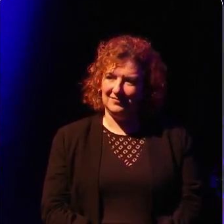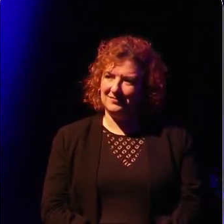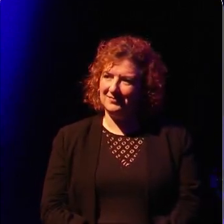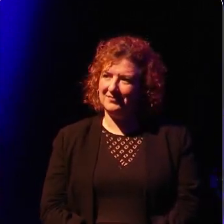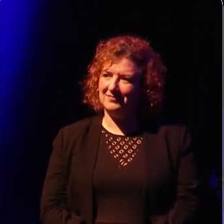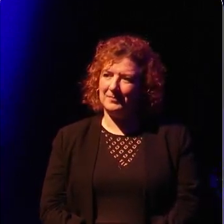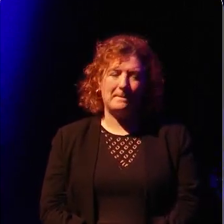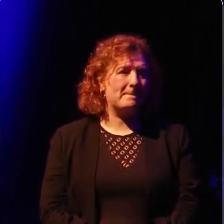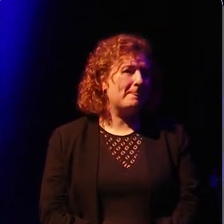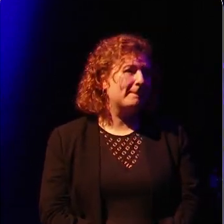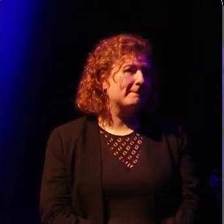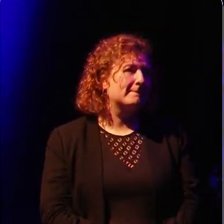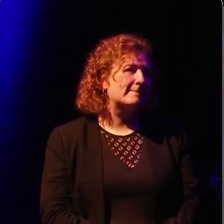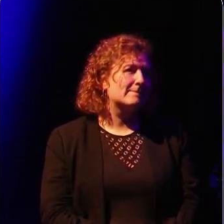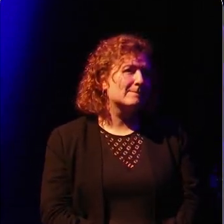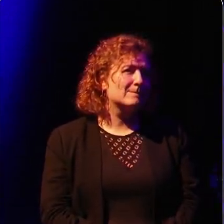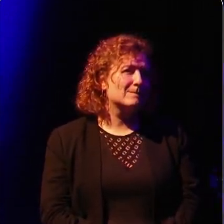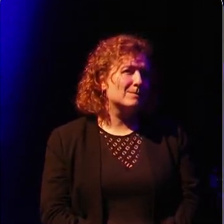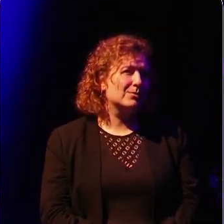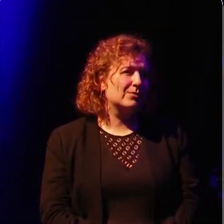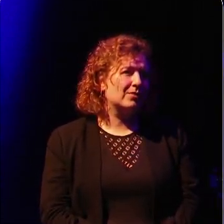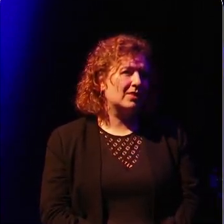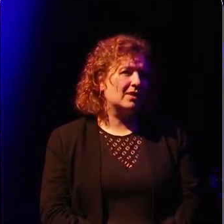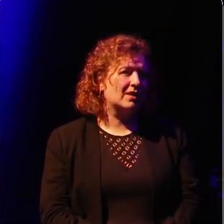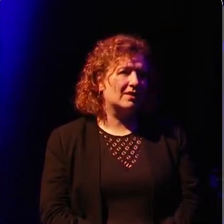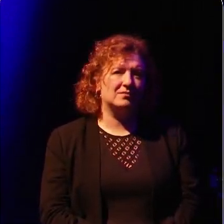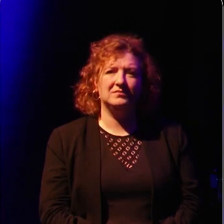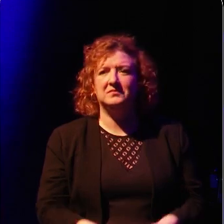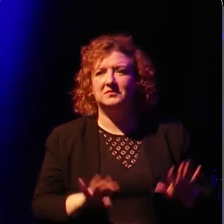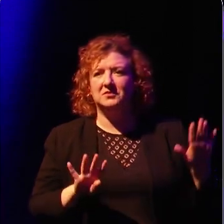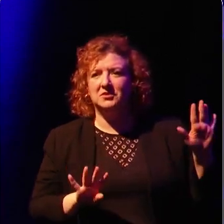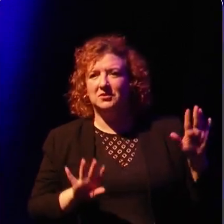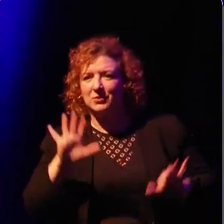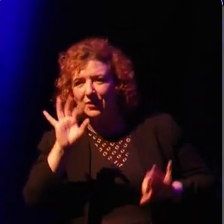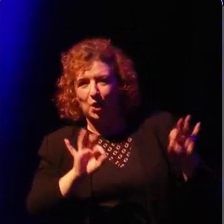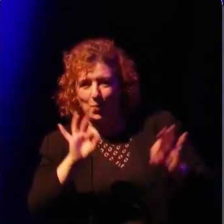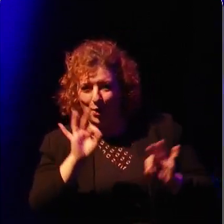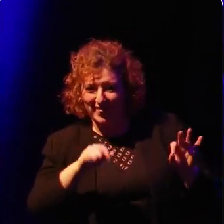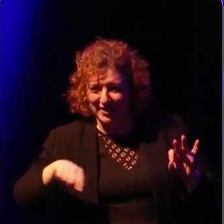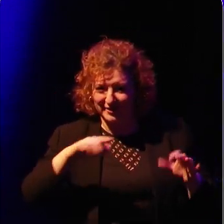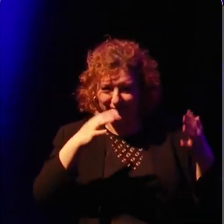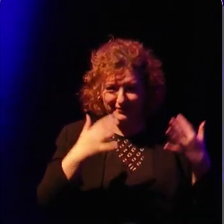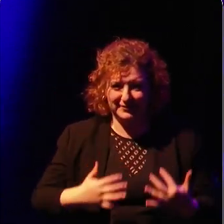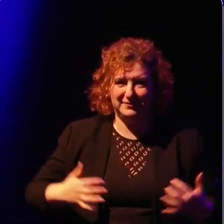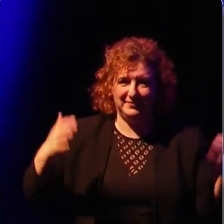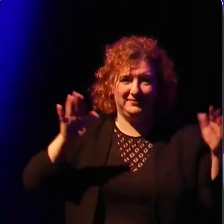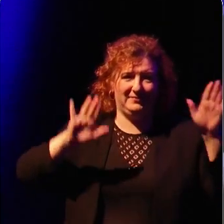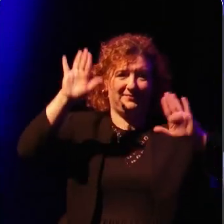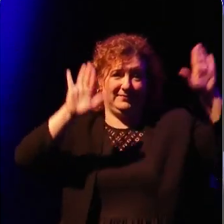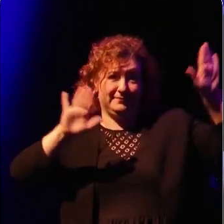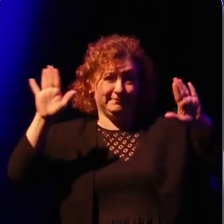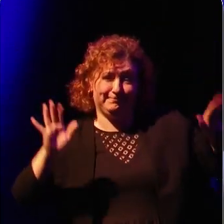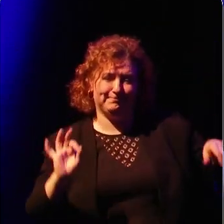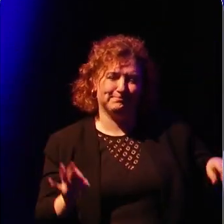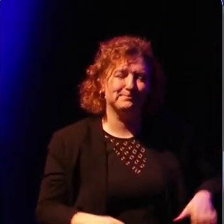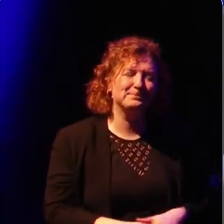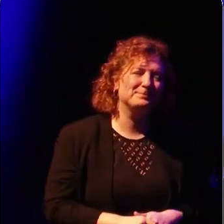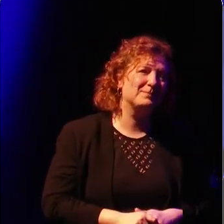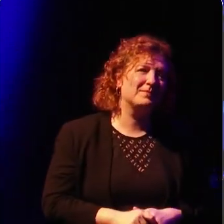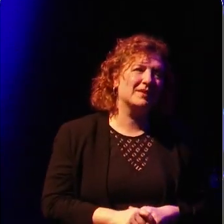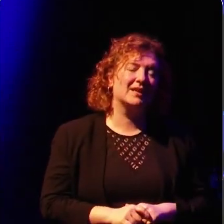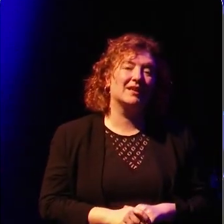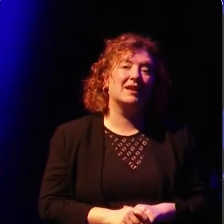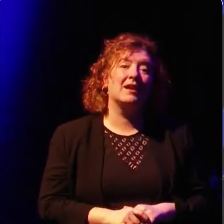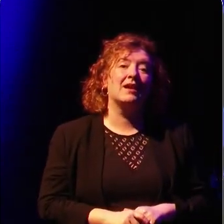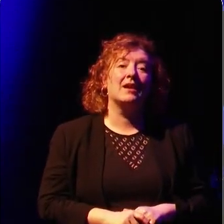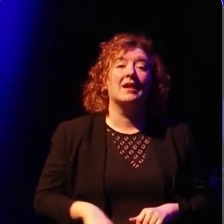Manos, manos levantadas, manos levantadas, manos levantadas. 95% de la sala ha levantado la mano. Bueno, espero que